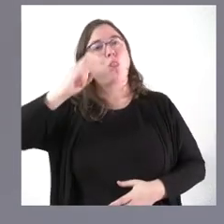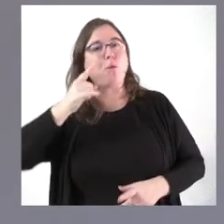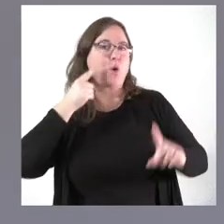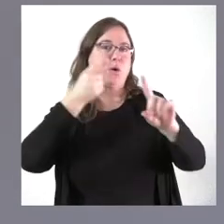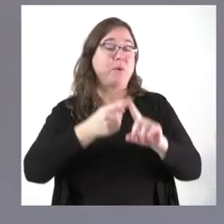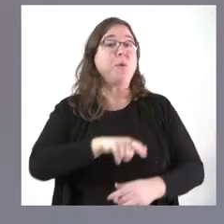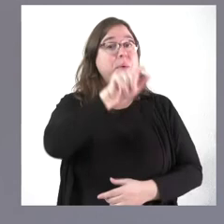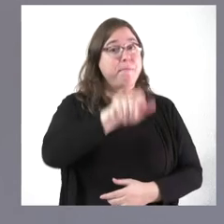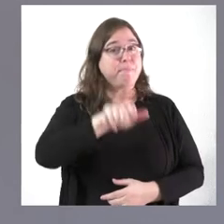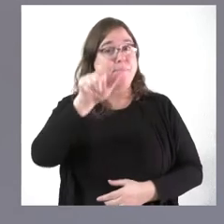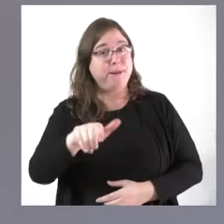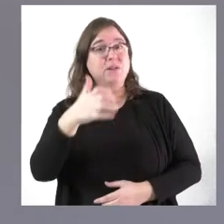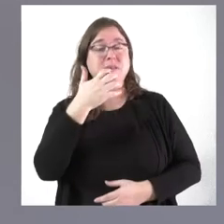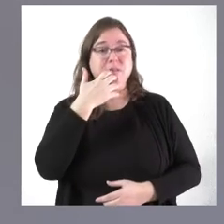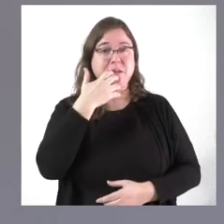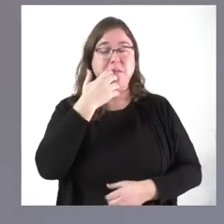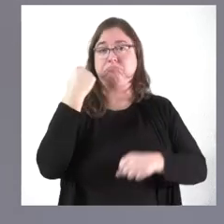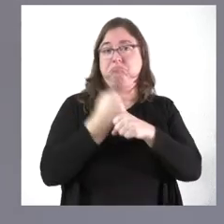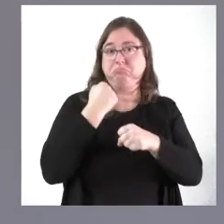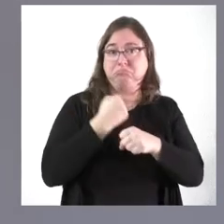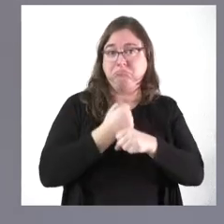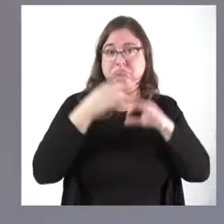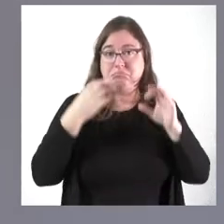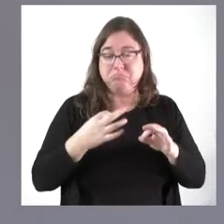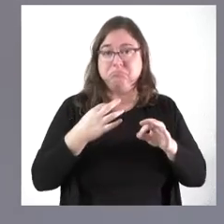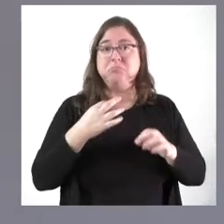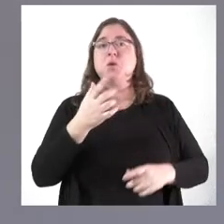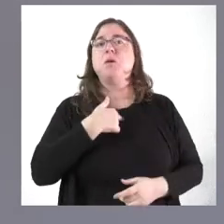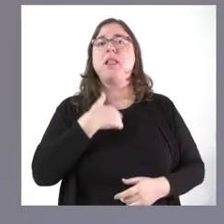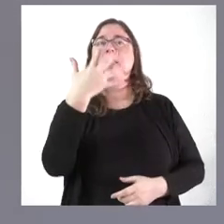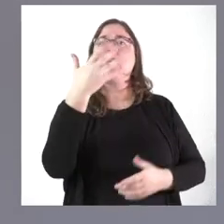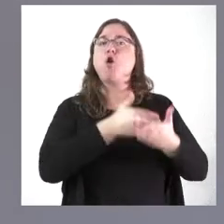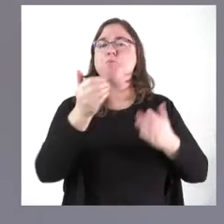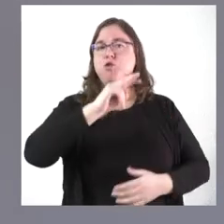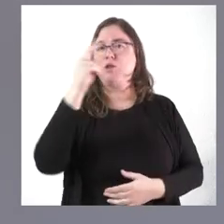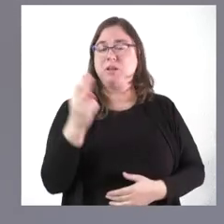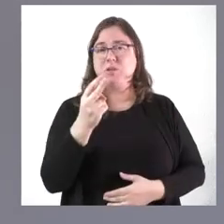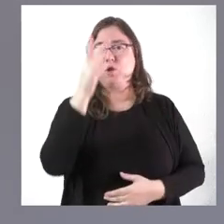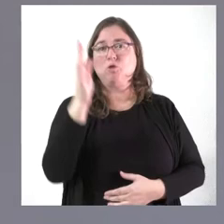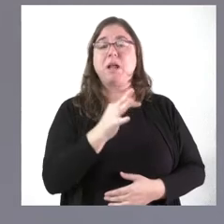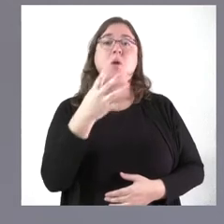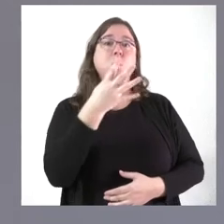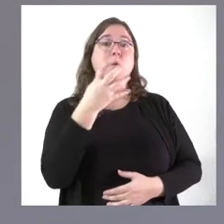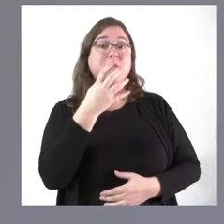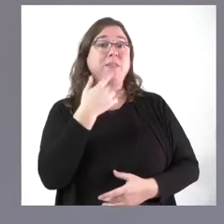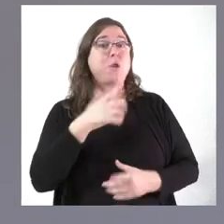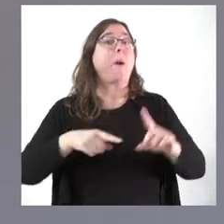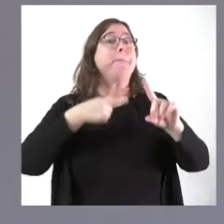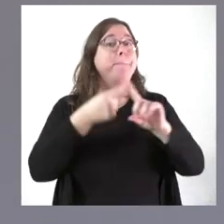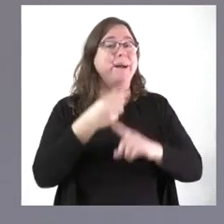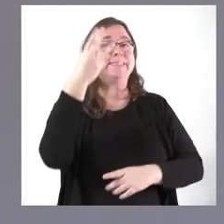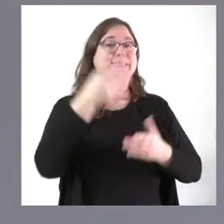las personas que están realizando estas tareas que como les digo con estos cinco millones de euros Son 400 que se une a los 3 millones